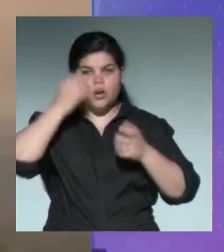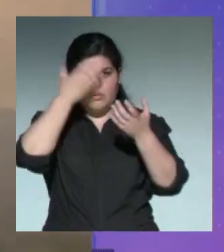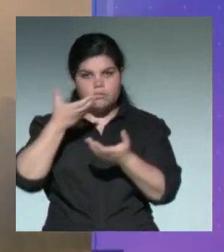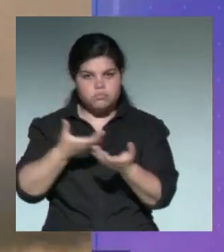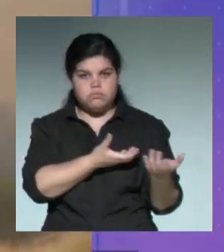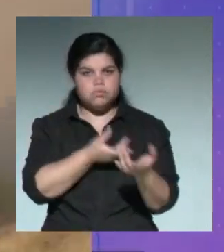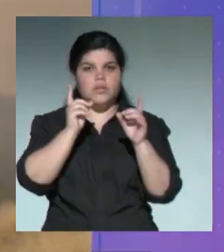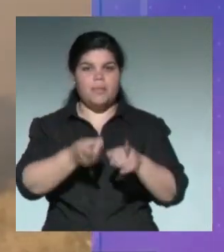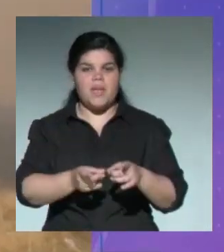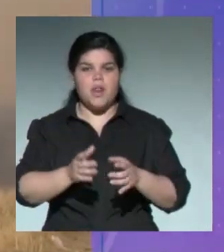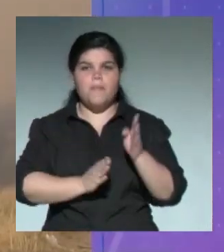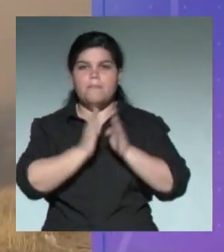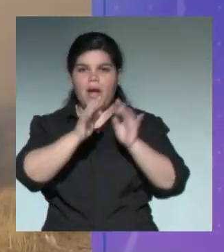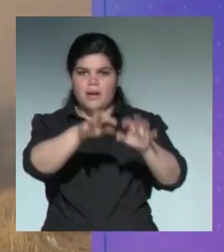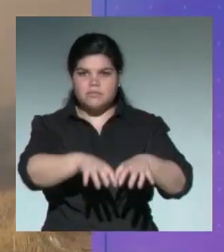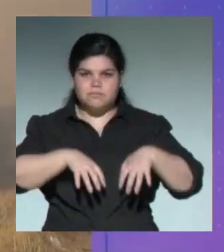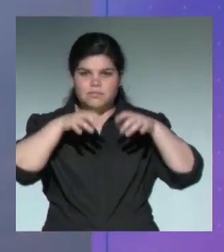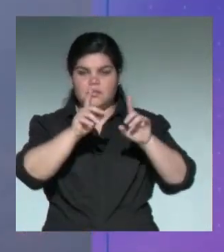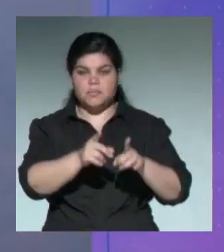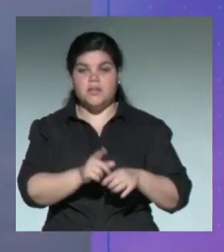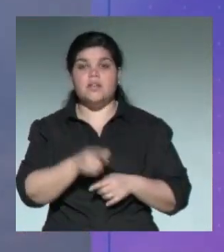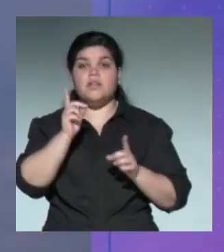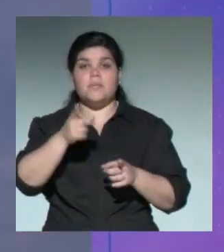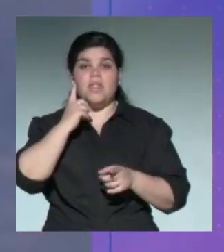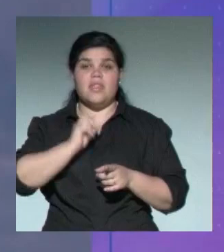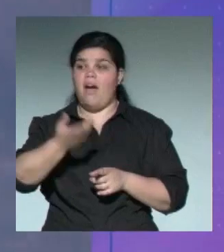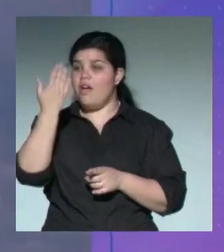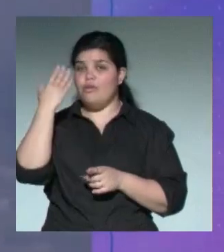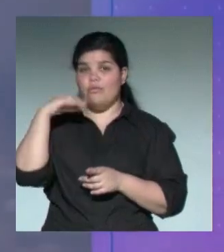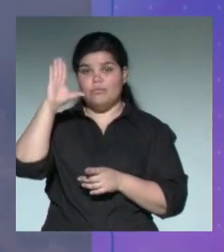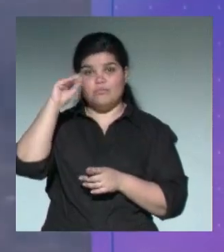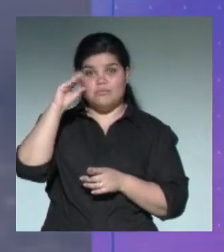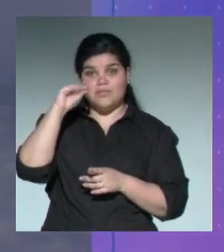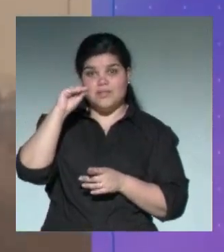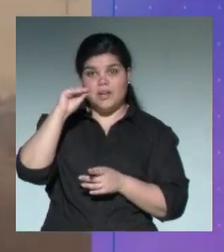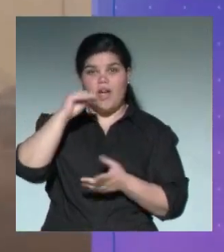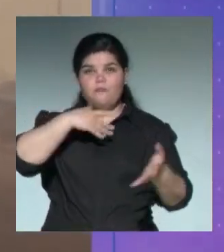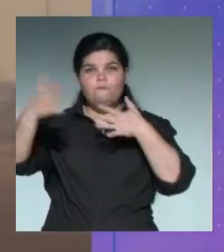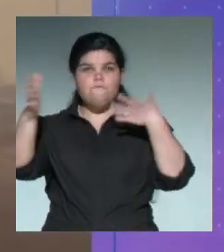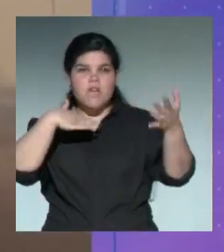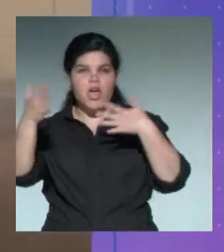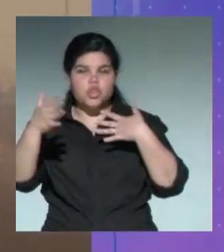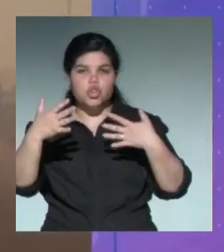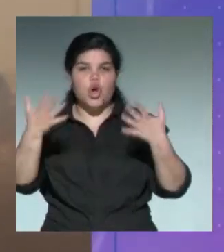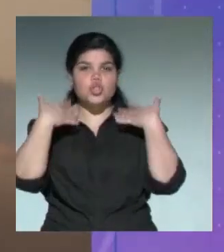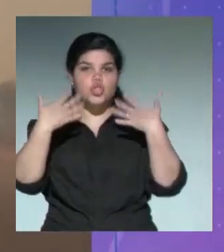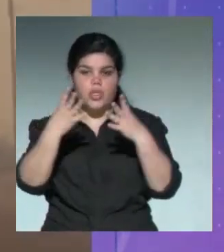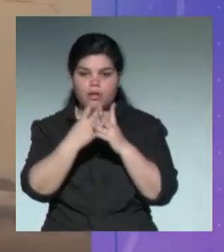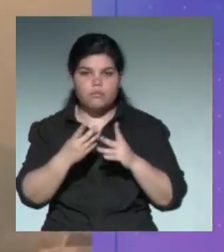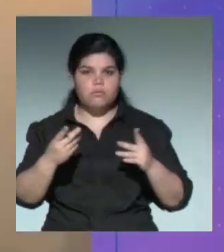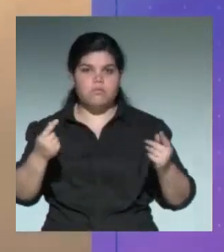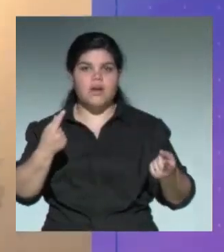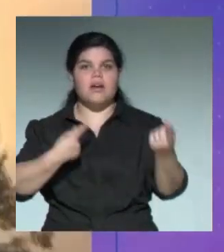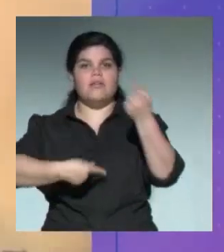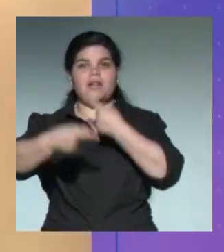maquinaria pesada, y fundamentalmente porque anoche cambiaron las condiciones meteorológicas de viento, cesó el viento sonda y entró